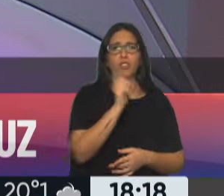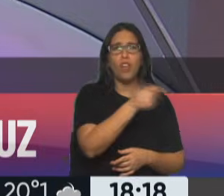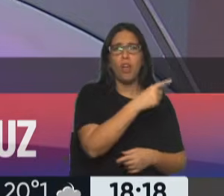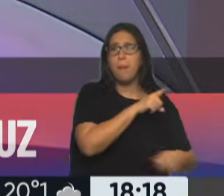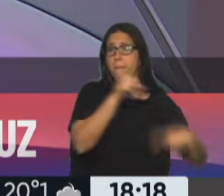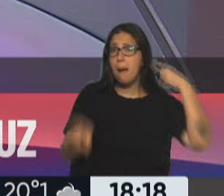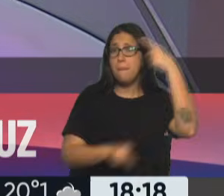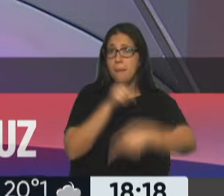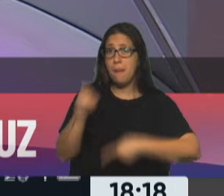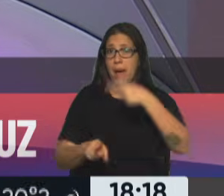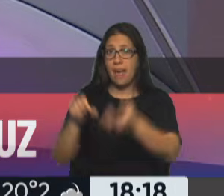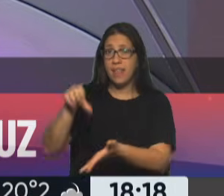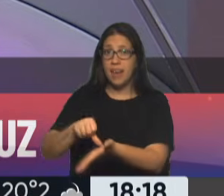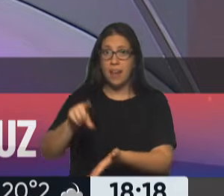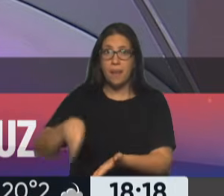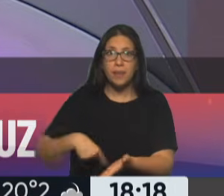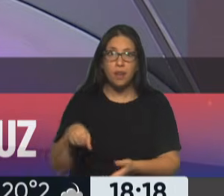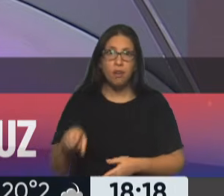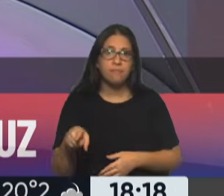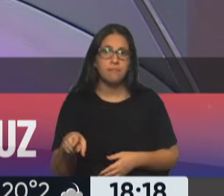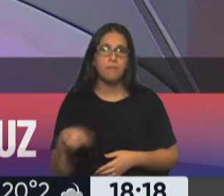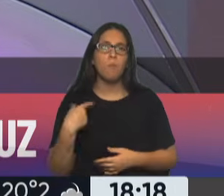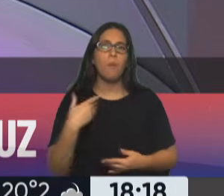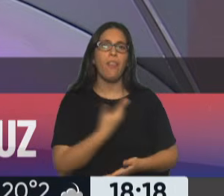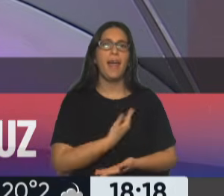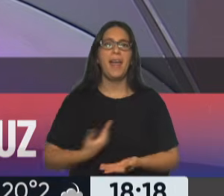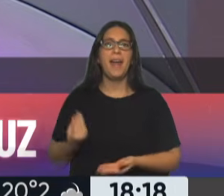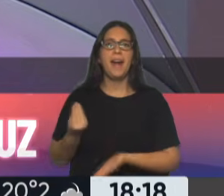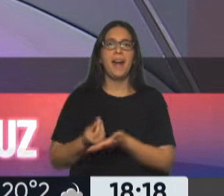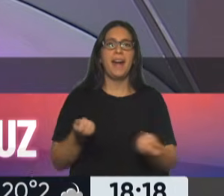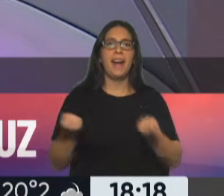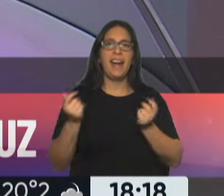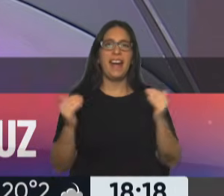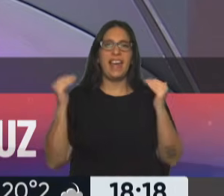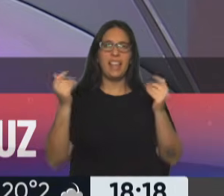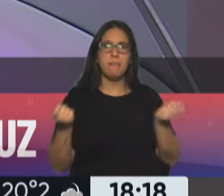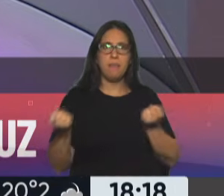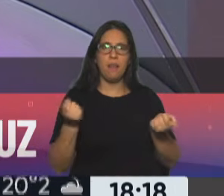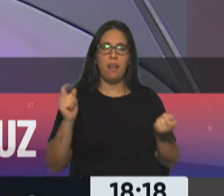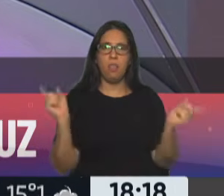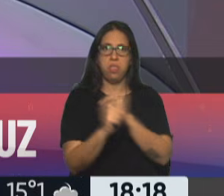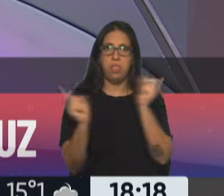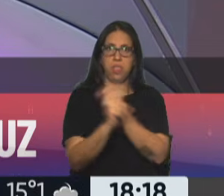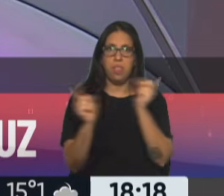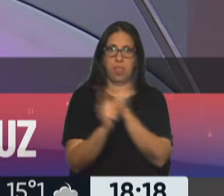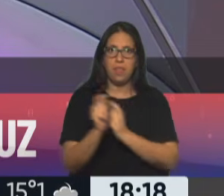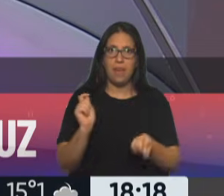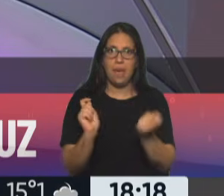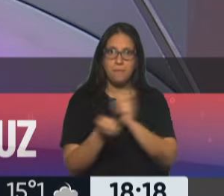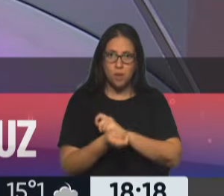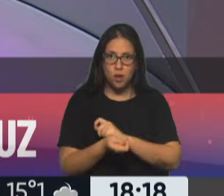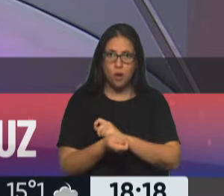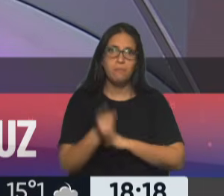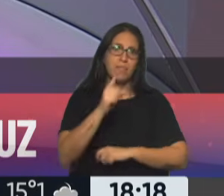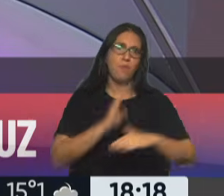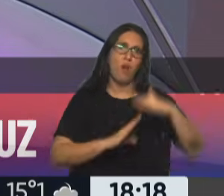que le dio es un margen también para renovar el régimen, ¿no? O sea, el hecho de haber eliminado aparte de esa élite clerical, digo, al